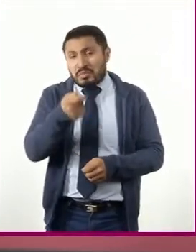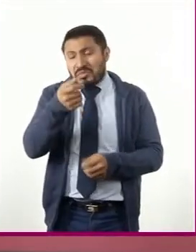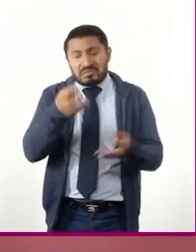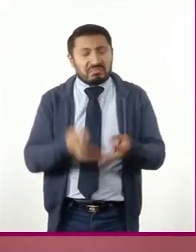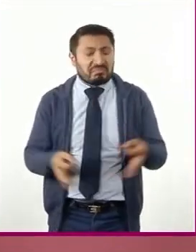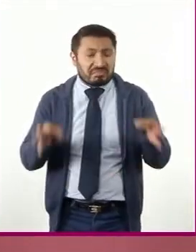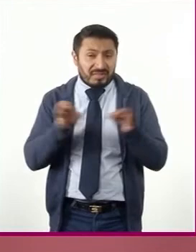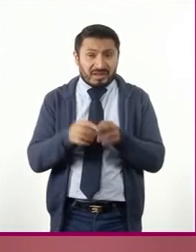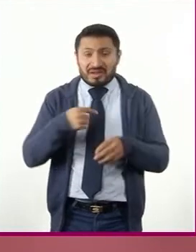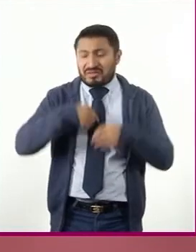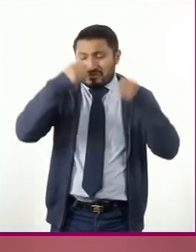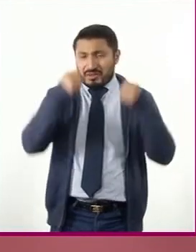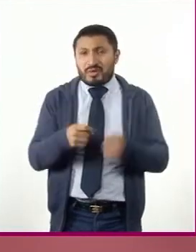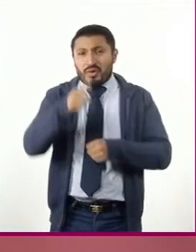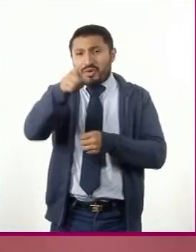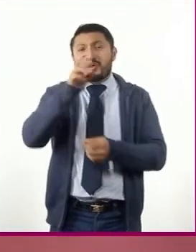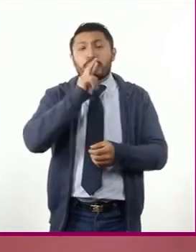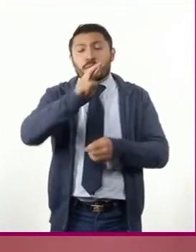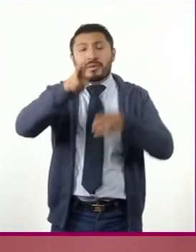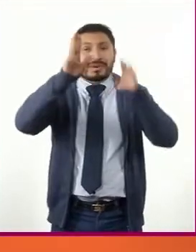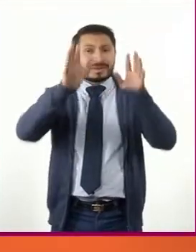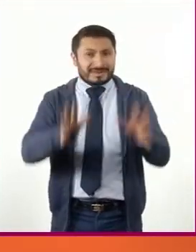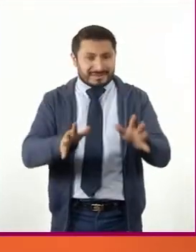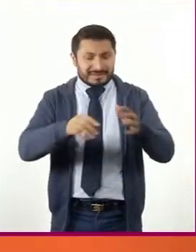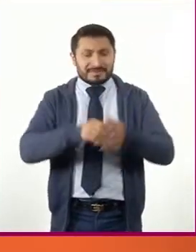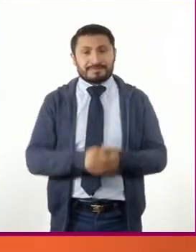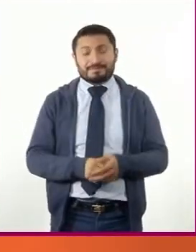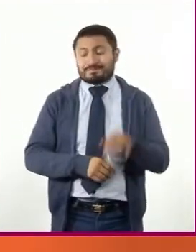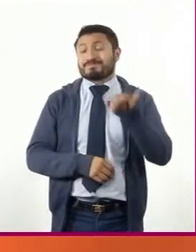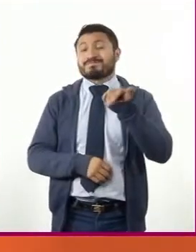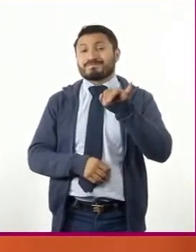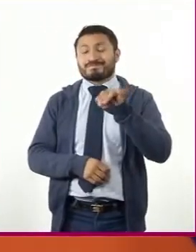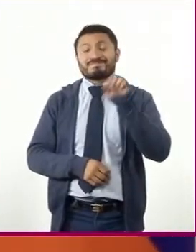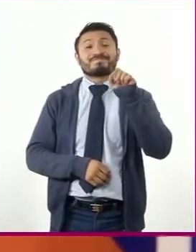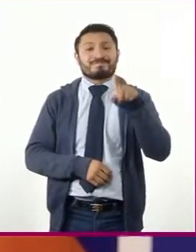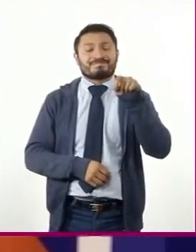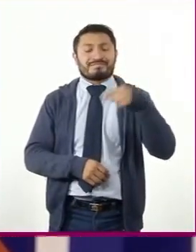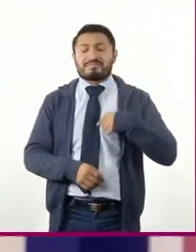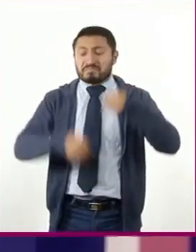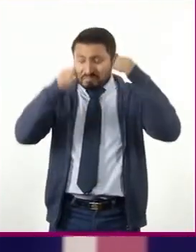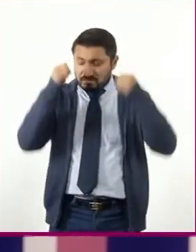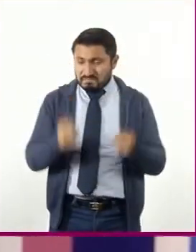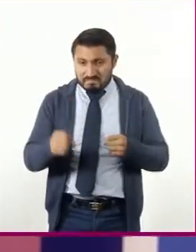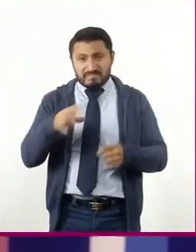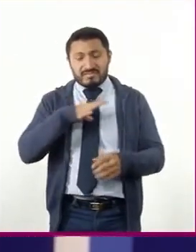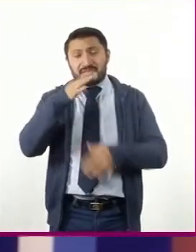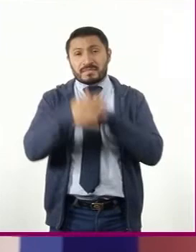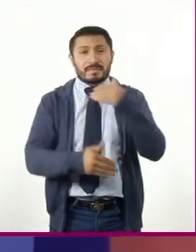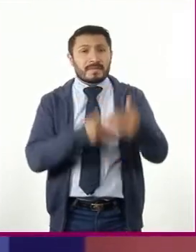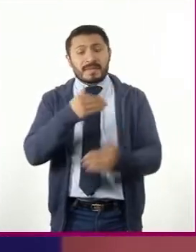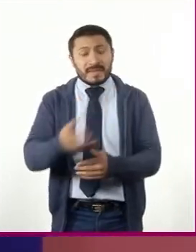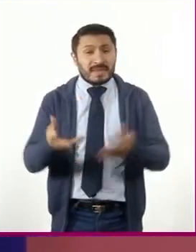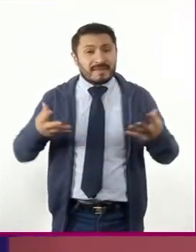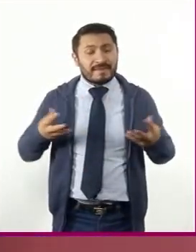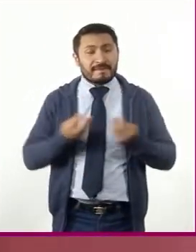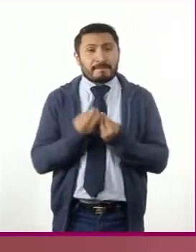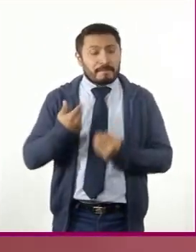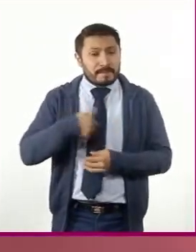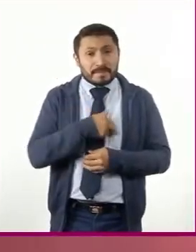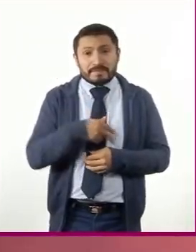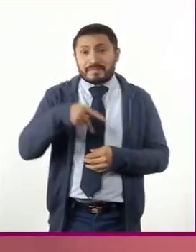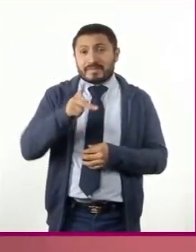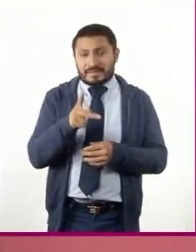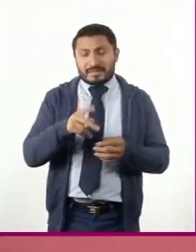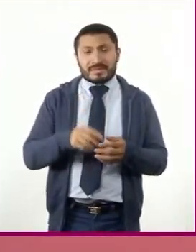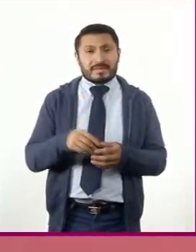que ya tienen la respuesta. Sí, también estoy segura de que van avanzando con nosotras. Pero